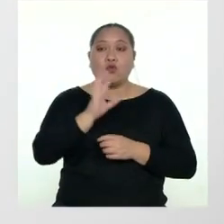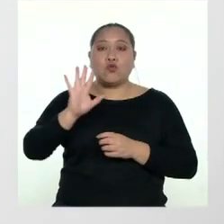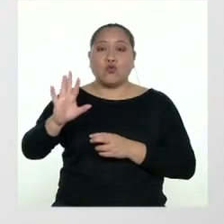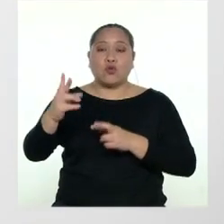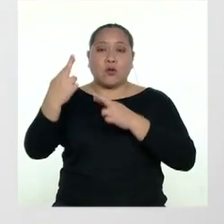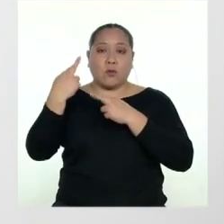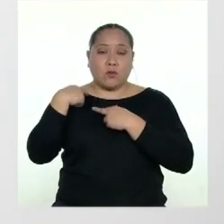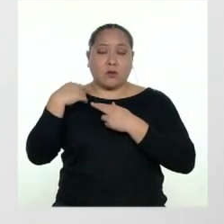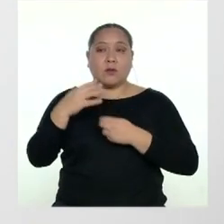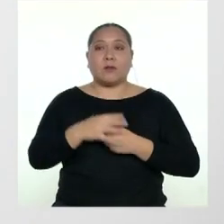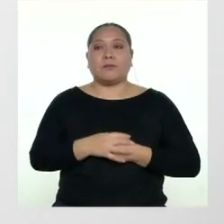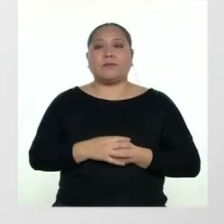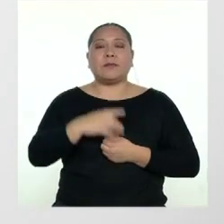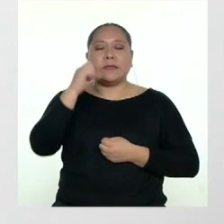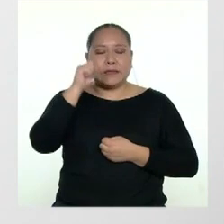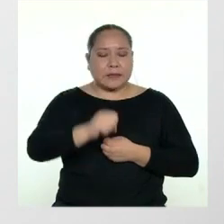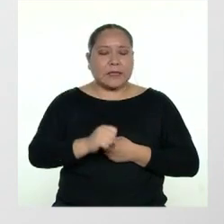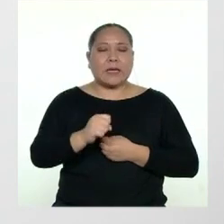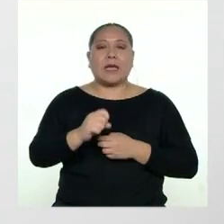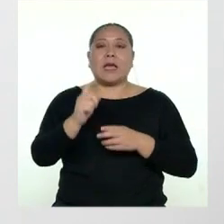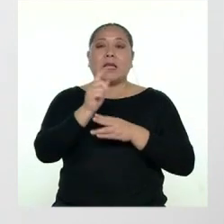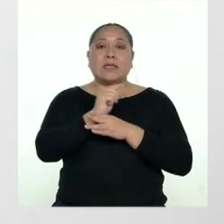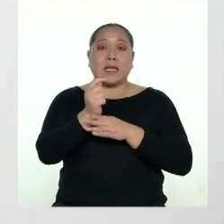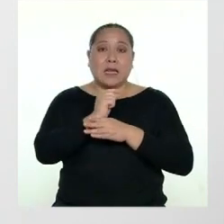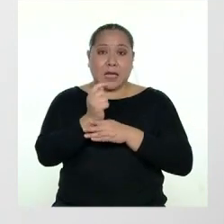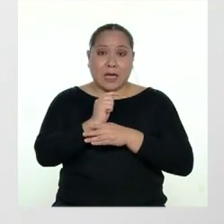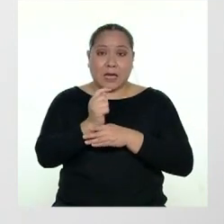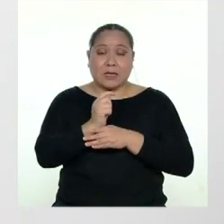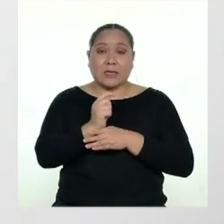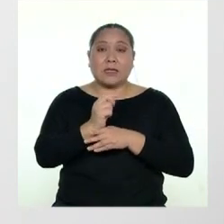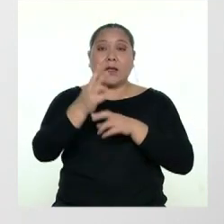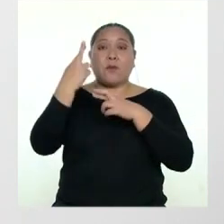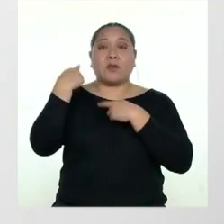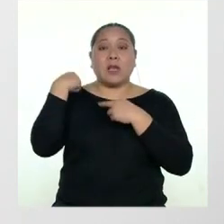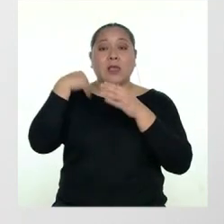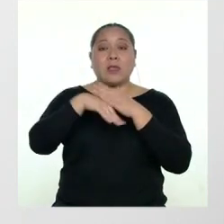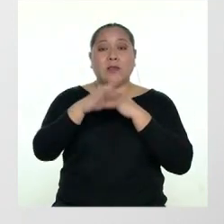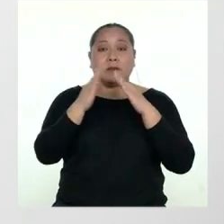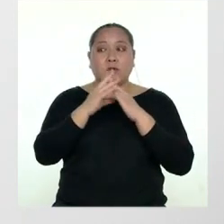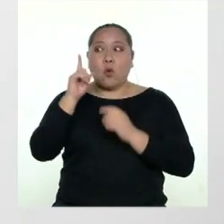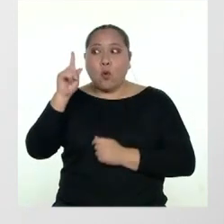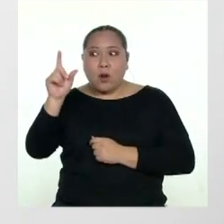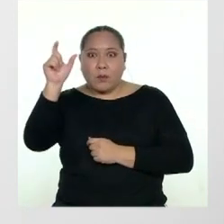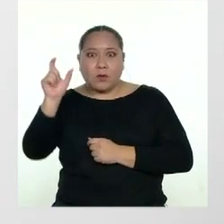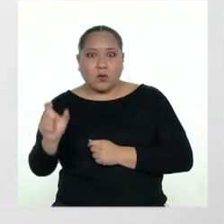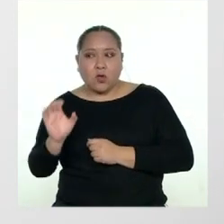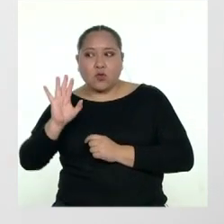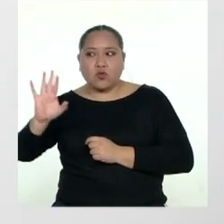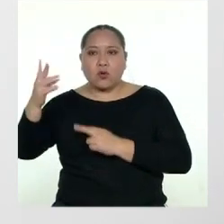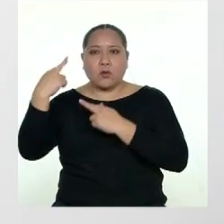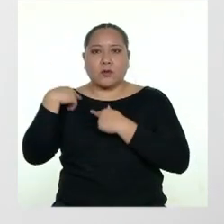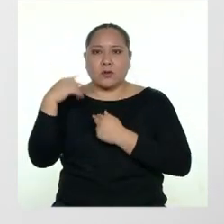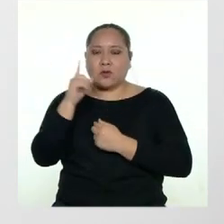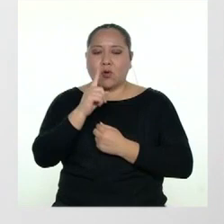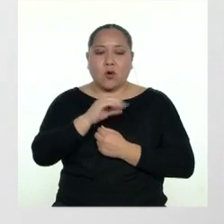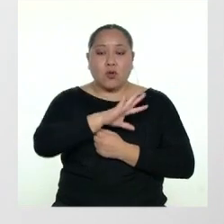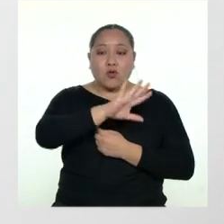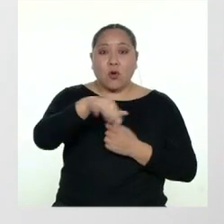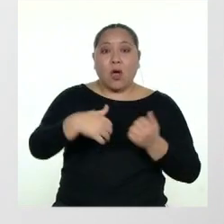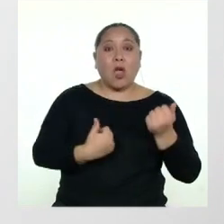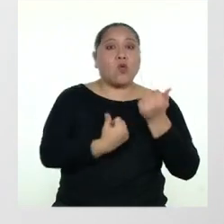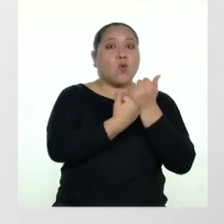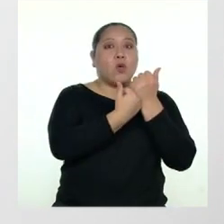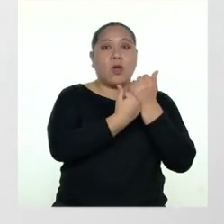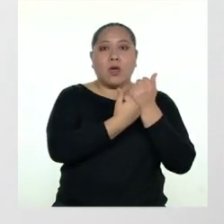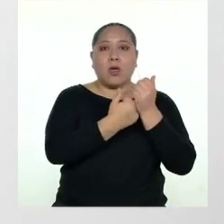que dices, Rodrigo. Las tareas de la casa no son de un solo miembro de la familia. Al hacerlas, no estamos ayudando, estamos